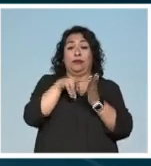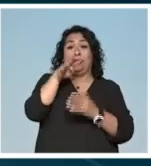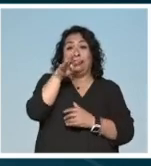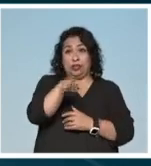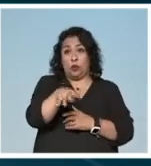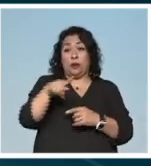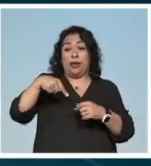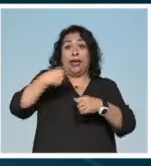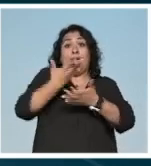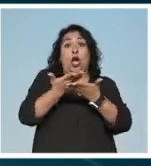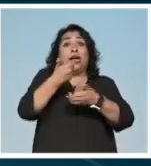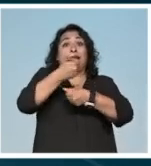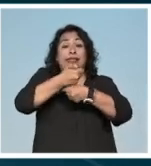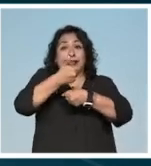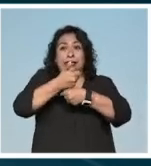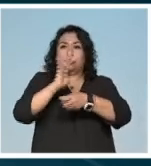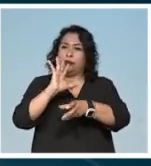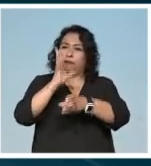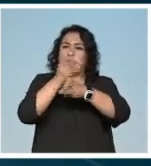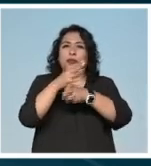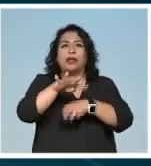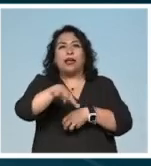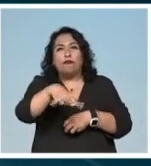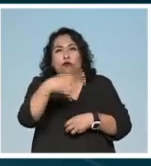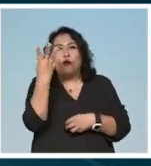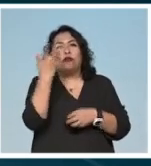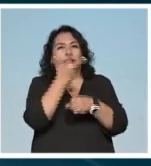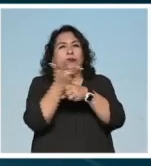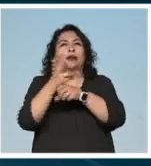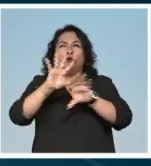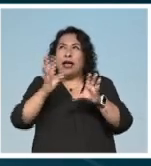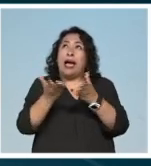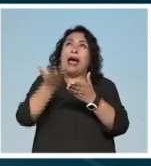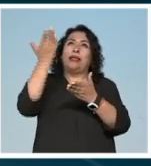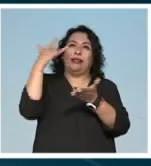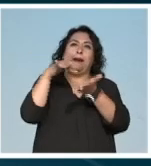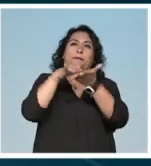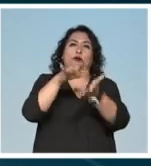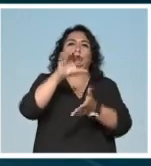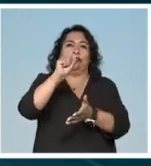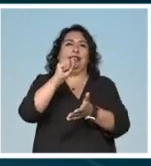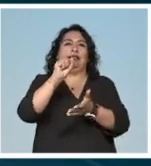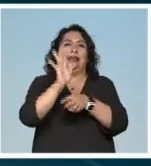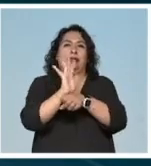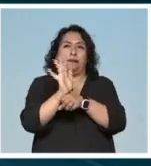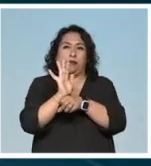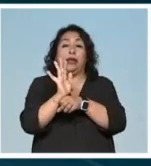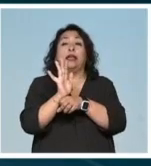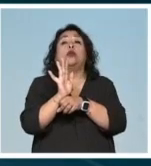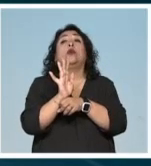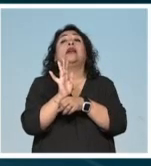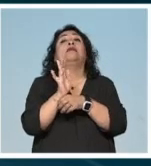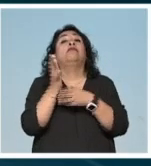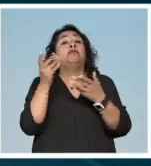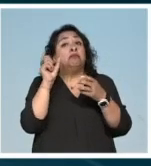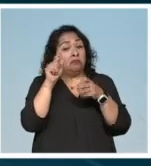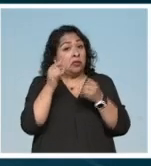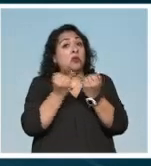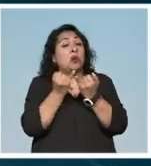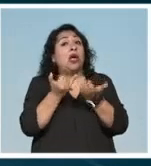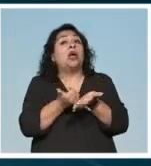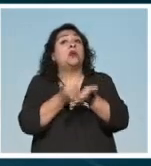esta sexta convocatoria sumará 14 creaciones a las ya 60 películas apoyadas con este estímulo desde ese año y que también ha